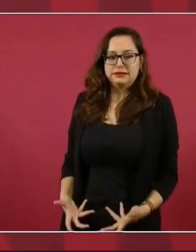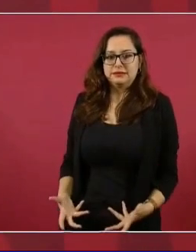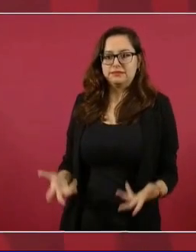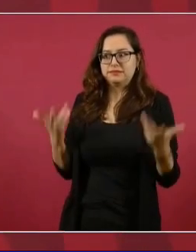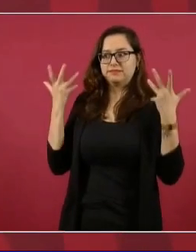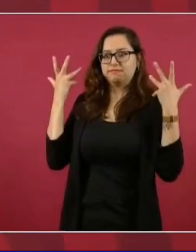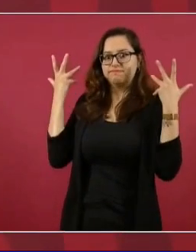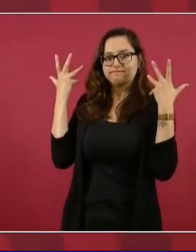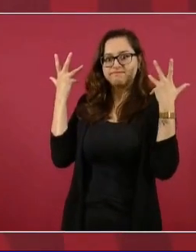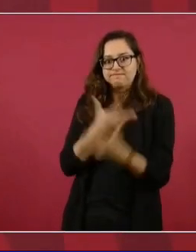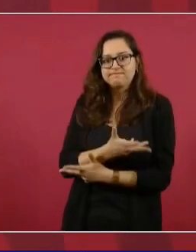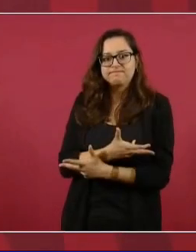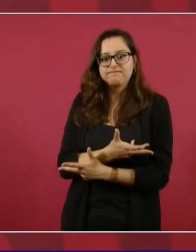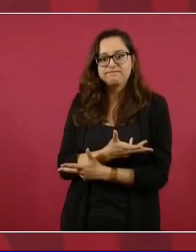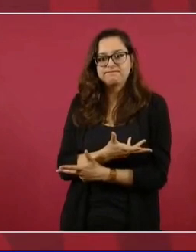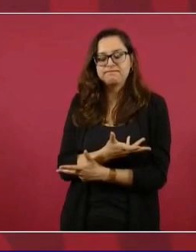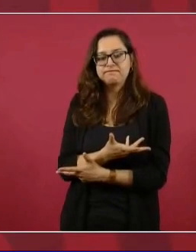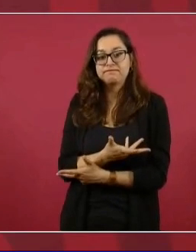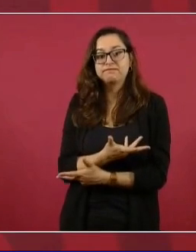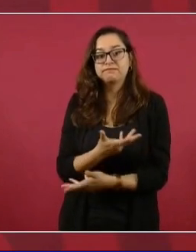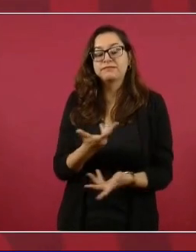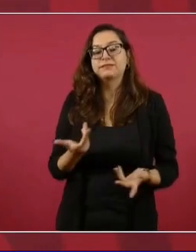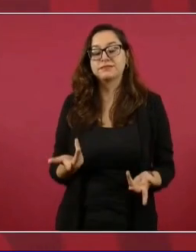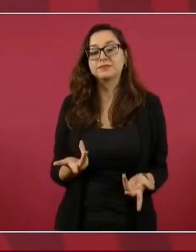los que